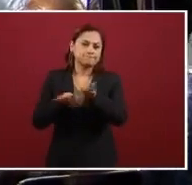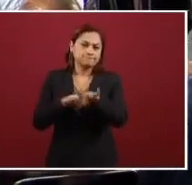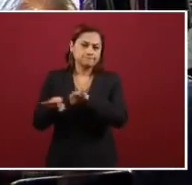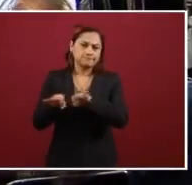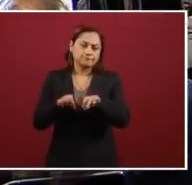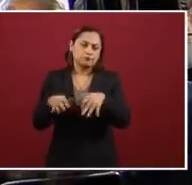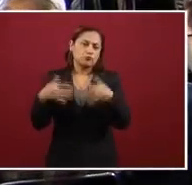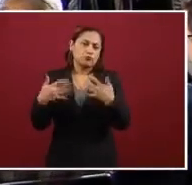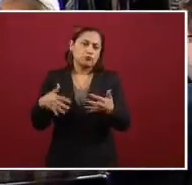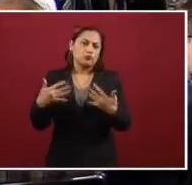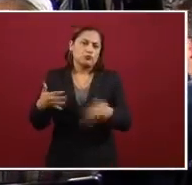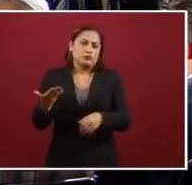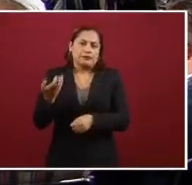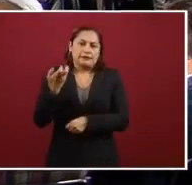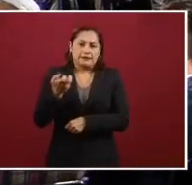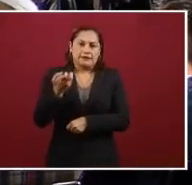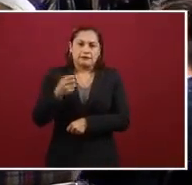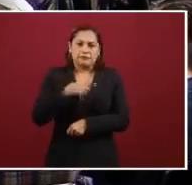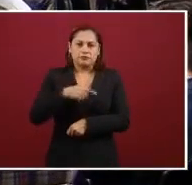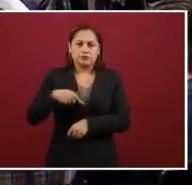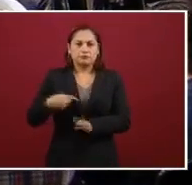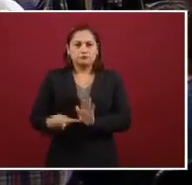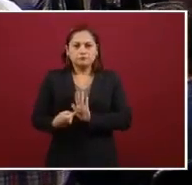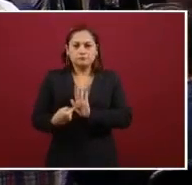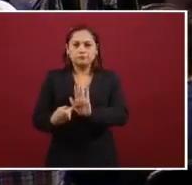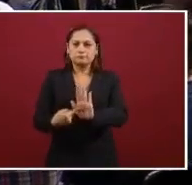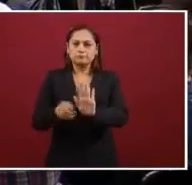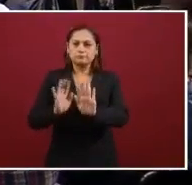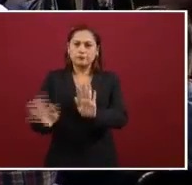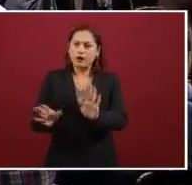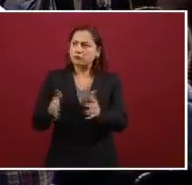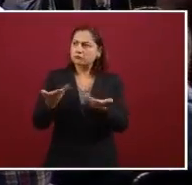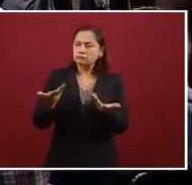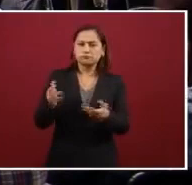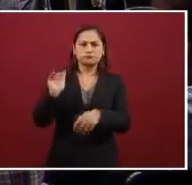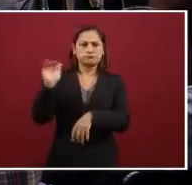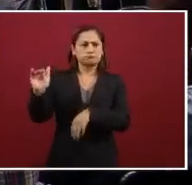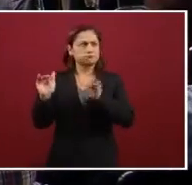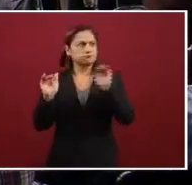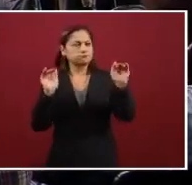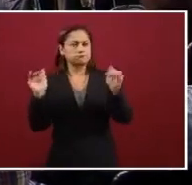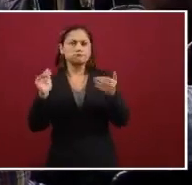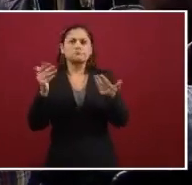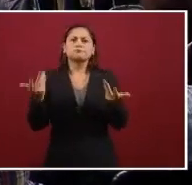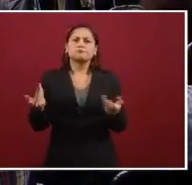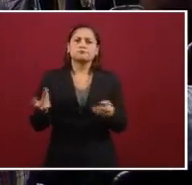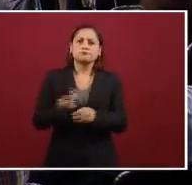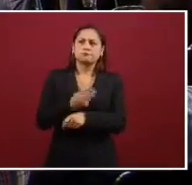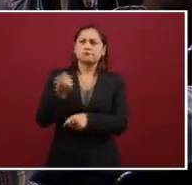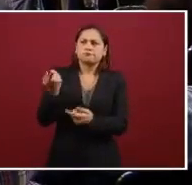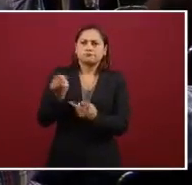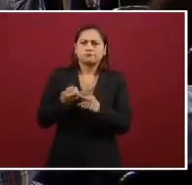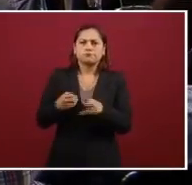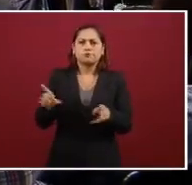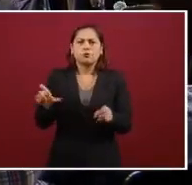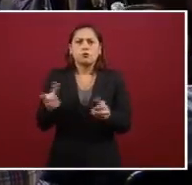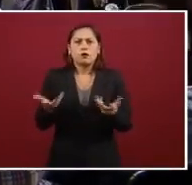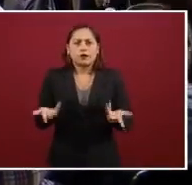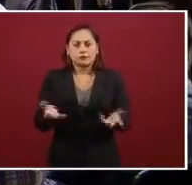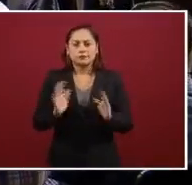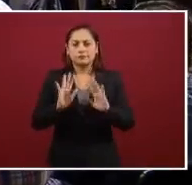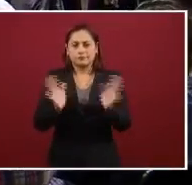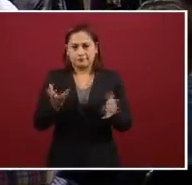da una autoridad política para decir, bueno, ¿y ustedes cuándo empiezan? Ya no nada más es una idea, ¿no? Sí, por favor.